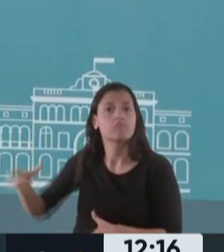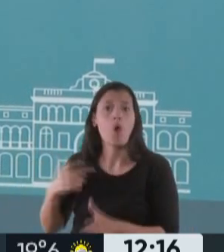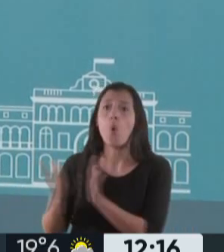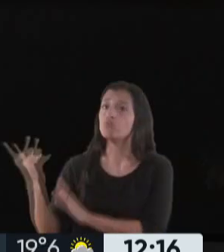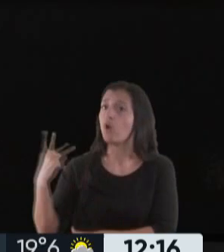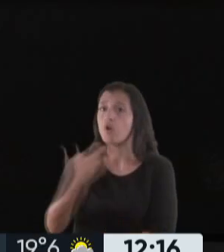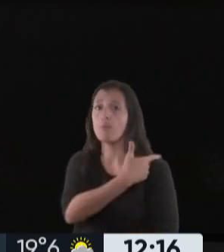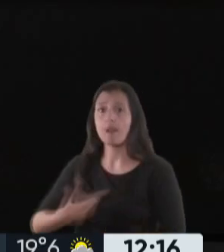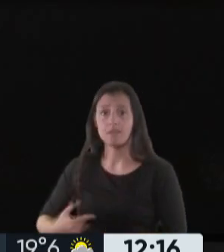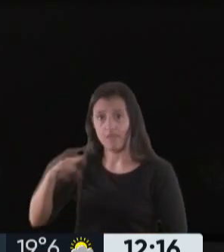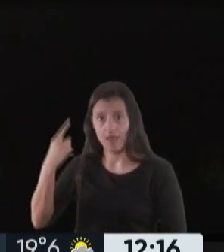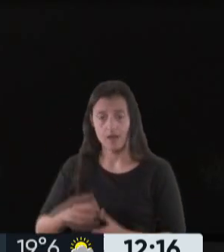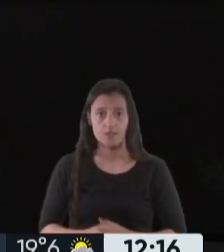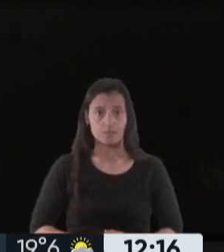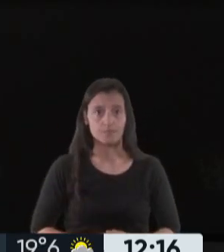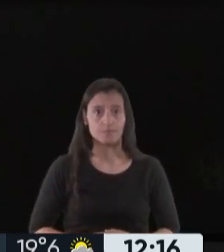Nación.